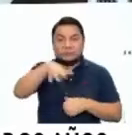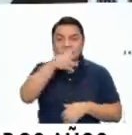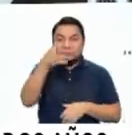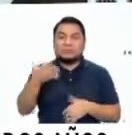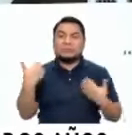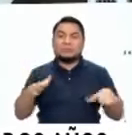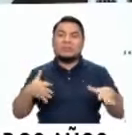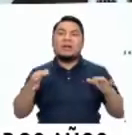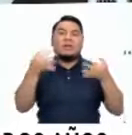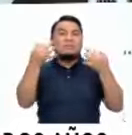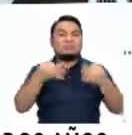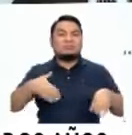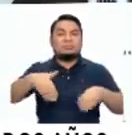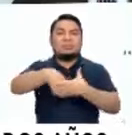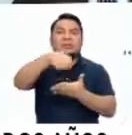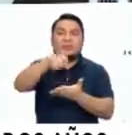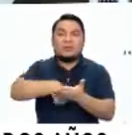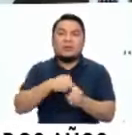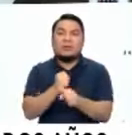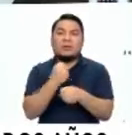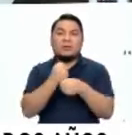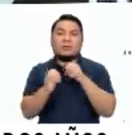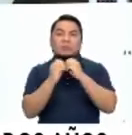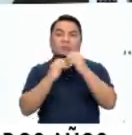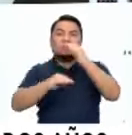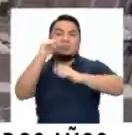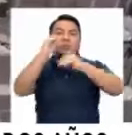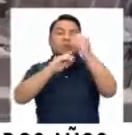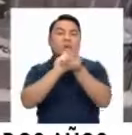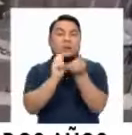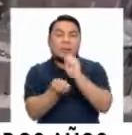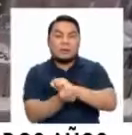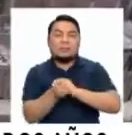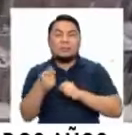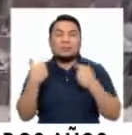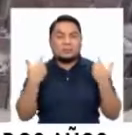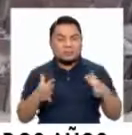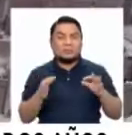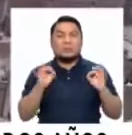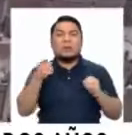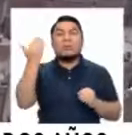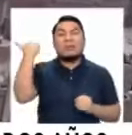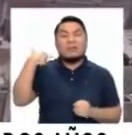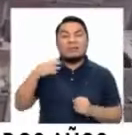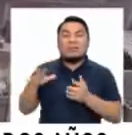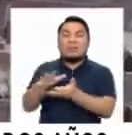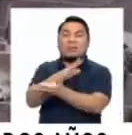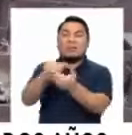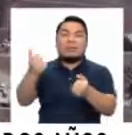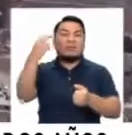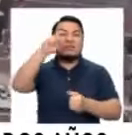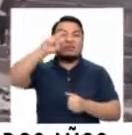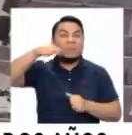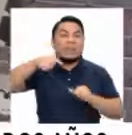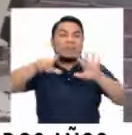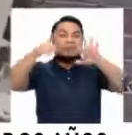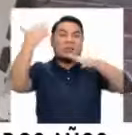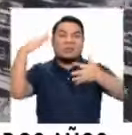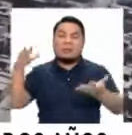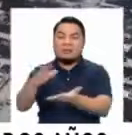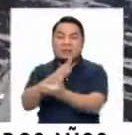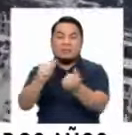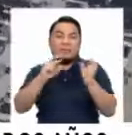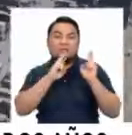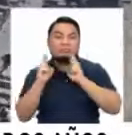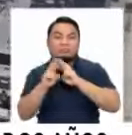que hace viable la ejecución de obras de la reconstrucción con cambios en áreas afectadas por el Niño Costero del 2017, sino también como